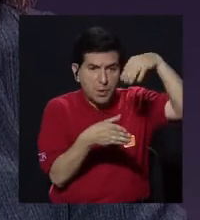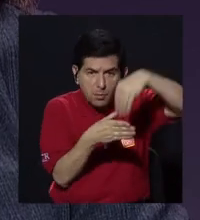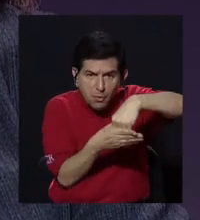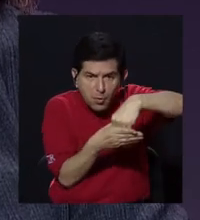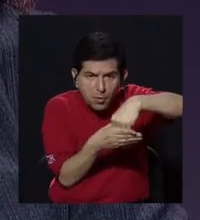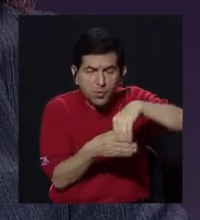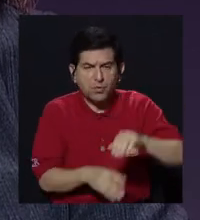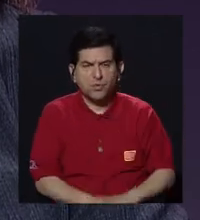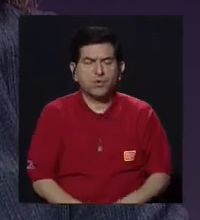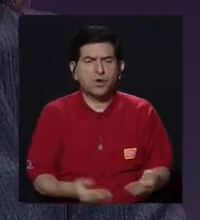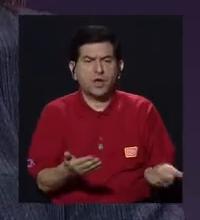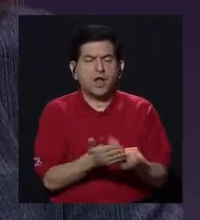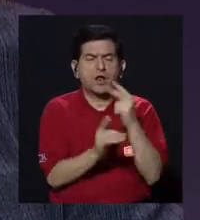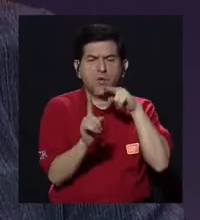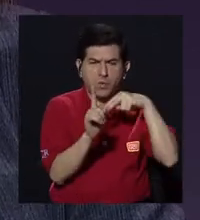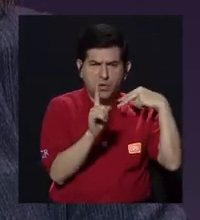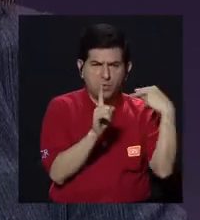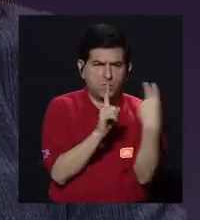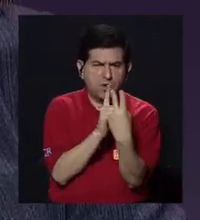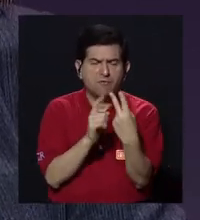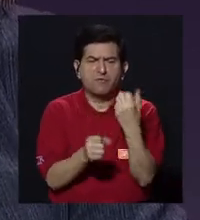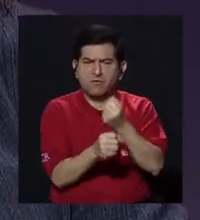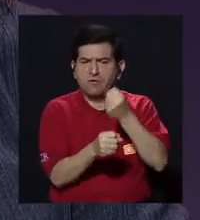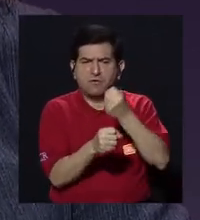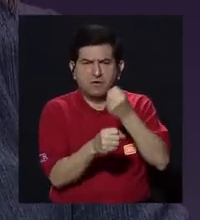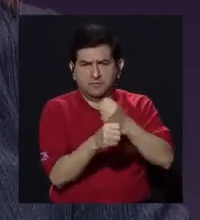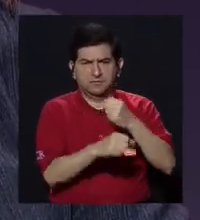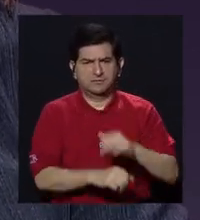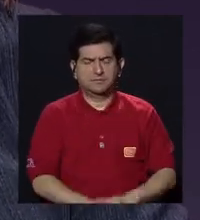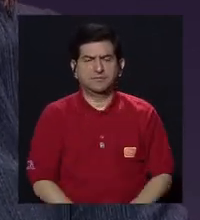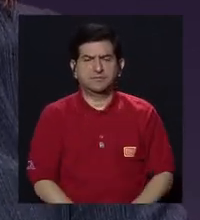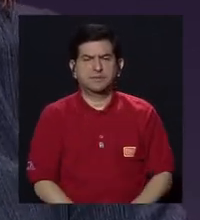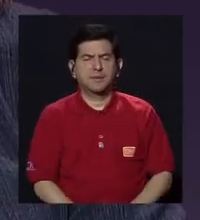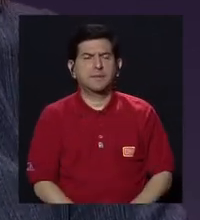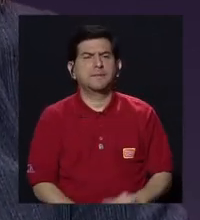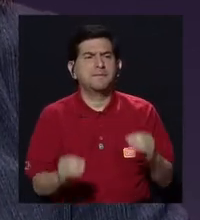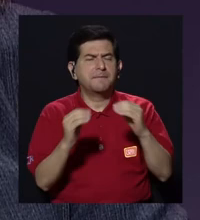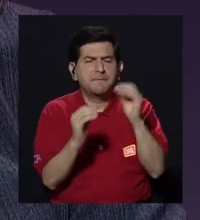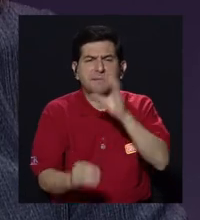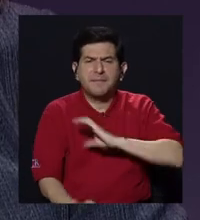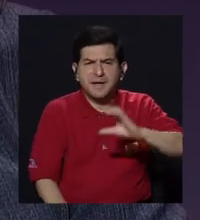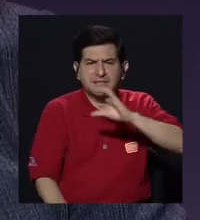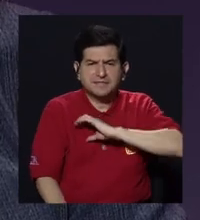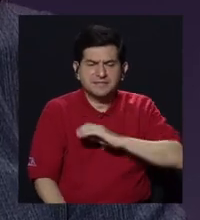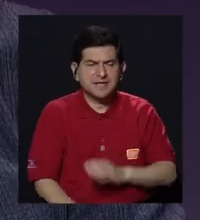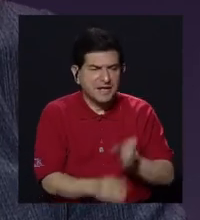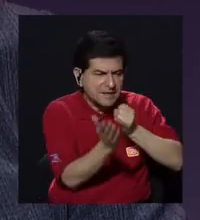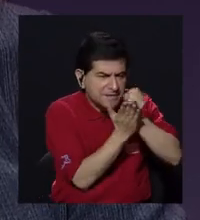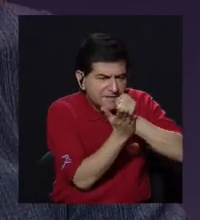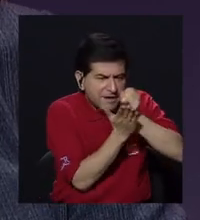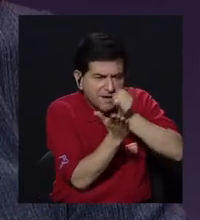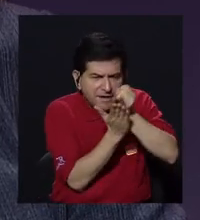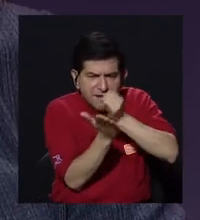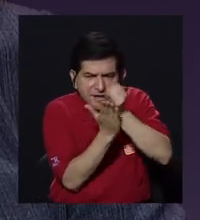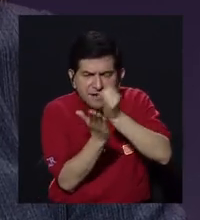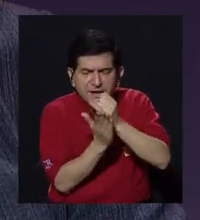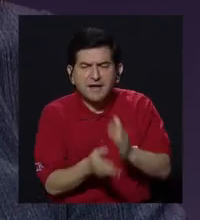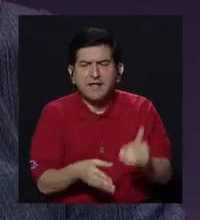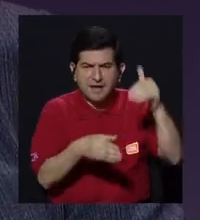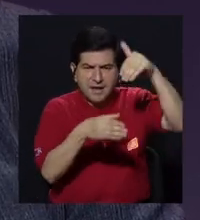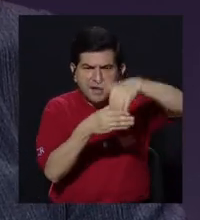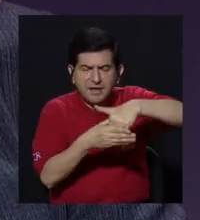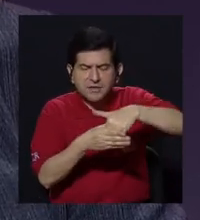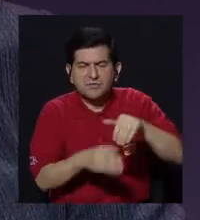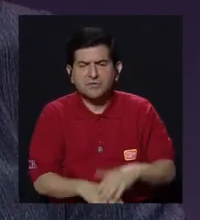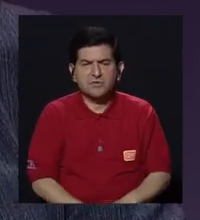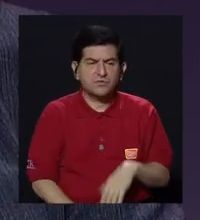involucrando un nuevo enfoque de trabajo que vele por una mayor calidad de las inspecciones e